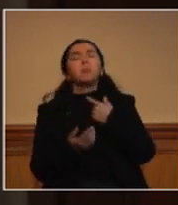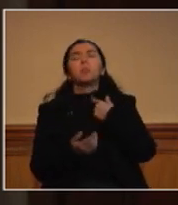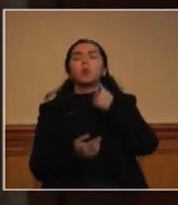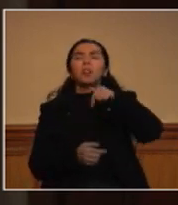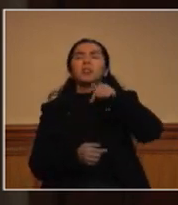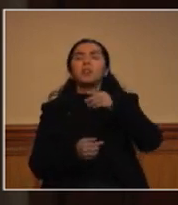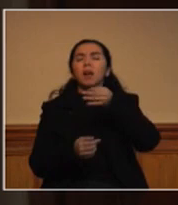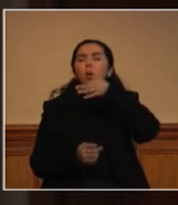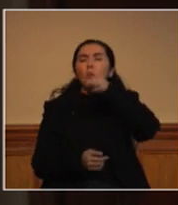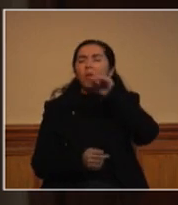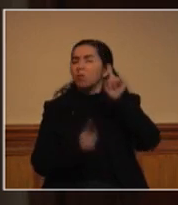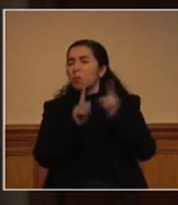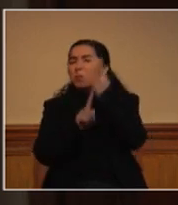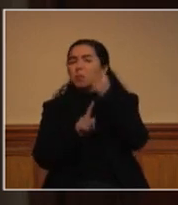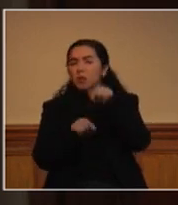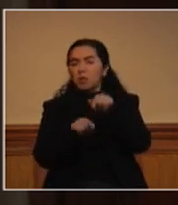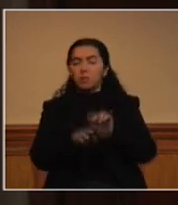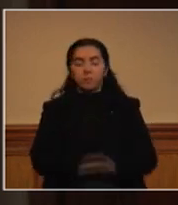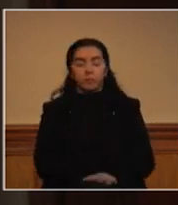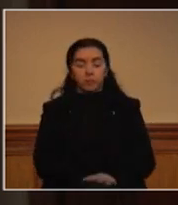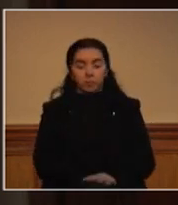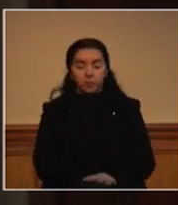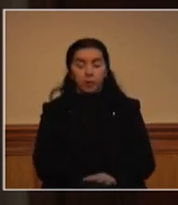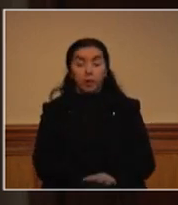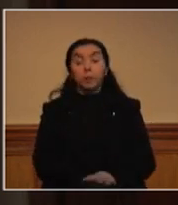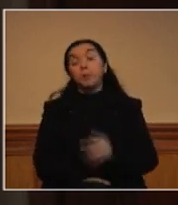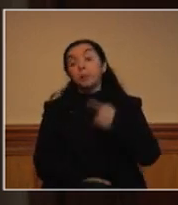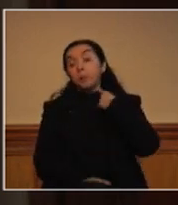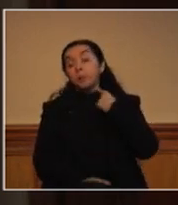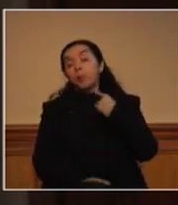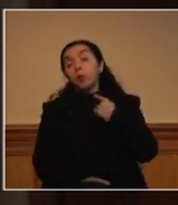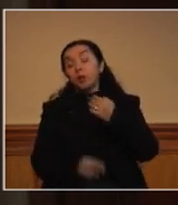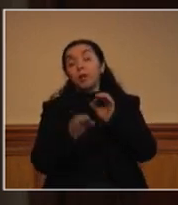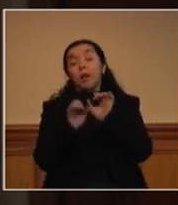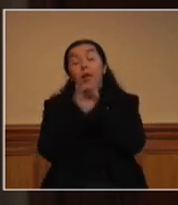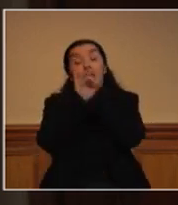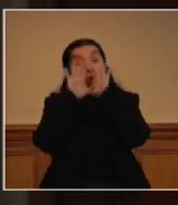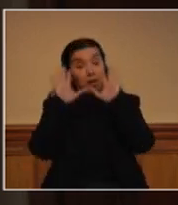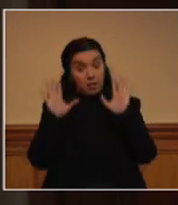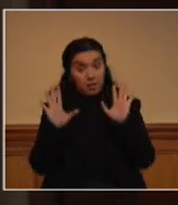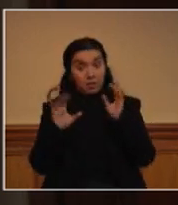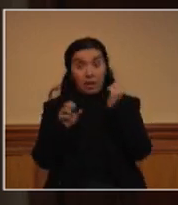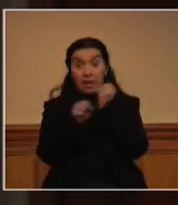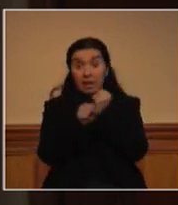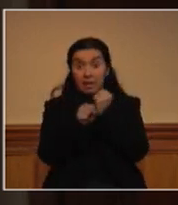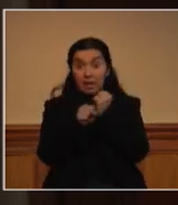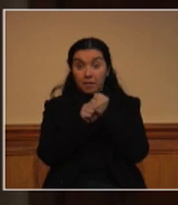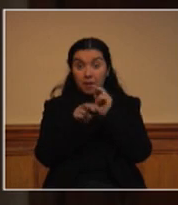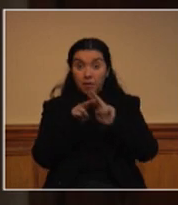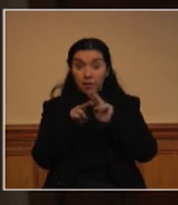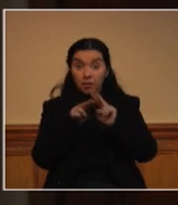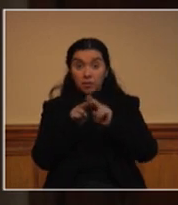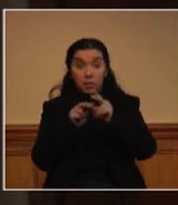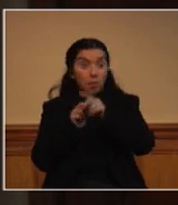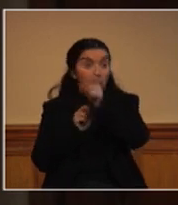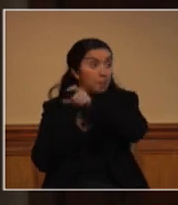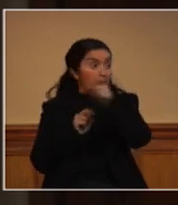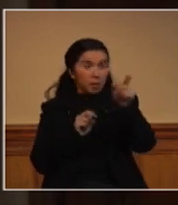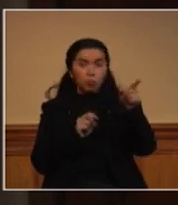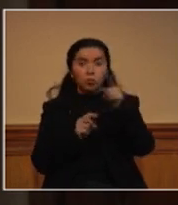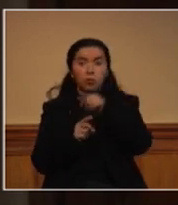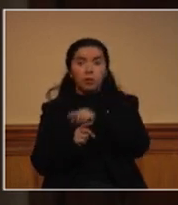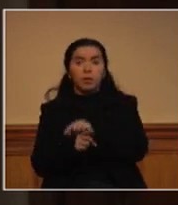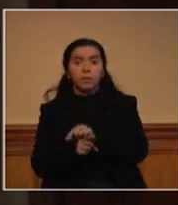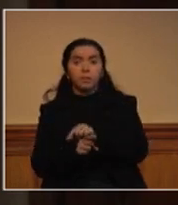esto? Porque evidentemente el trabajo que hicimos con varias personas ahí, Cristian,